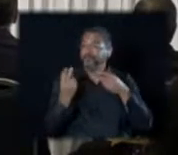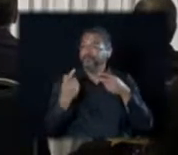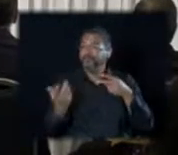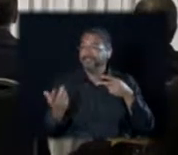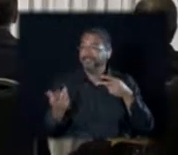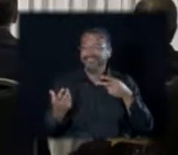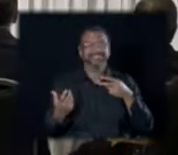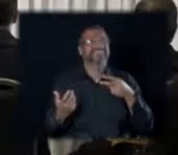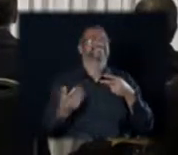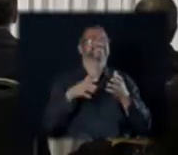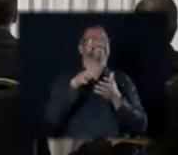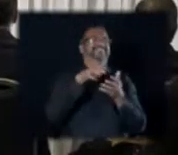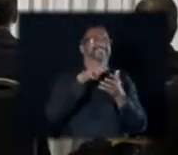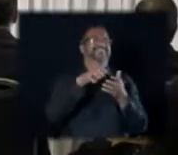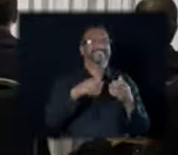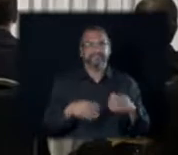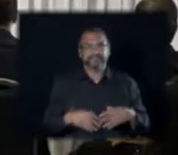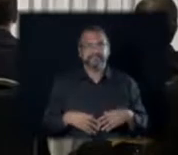Dos más.